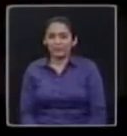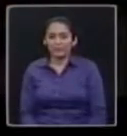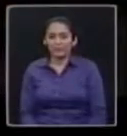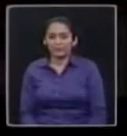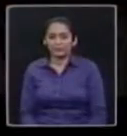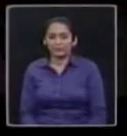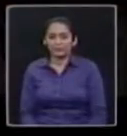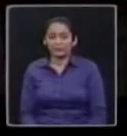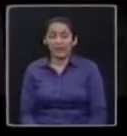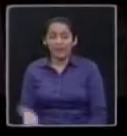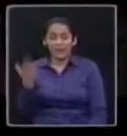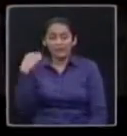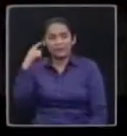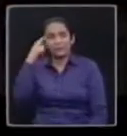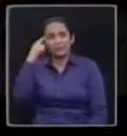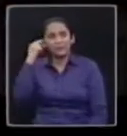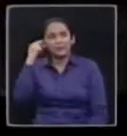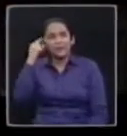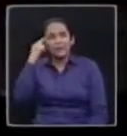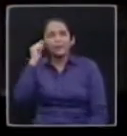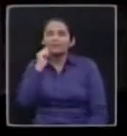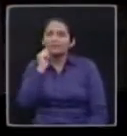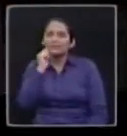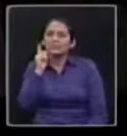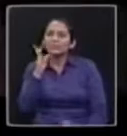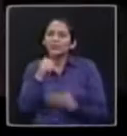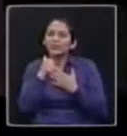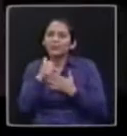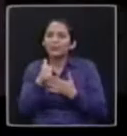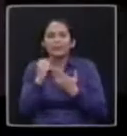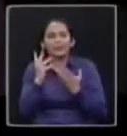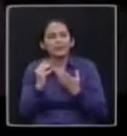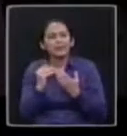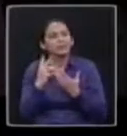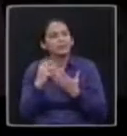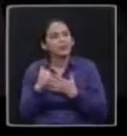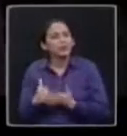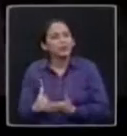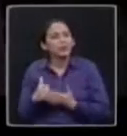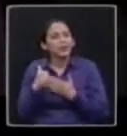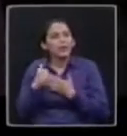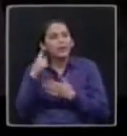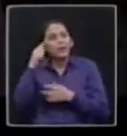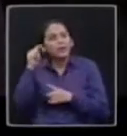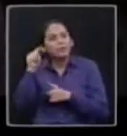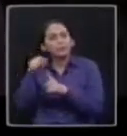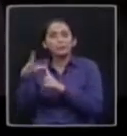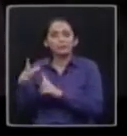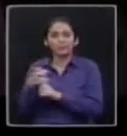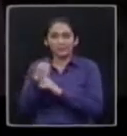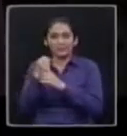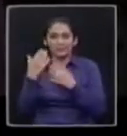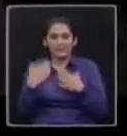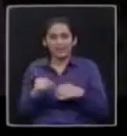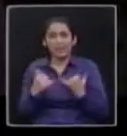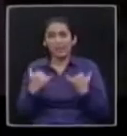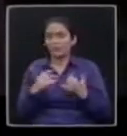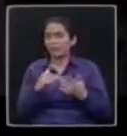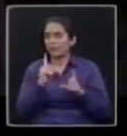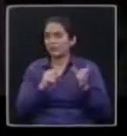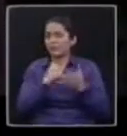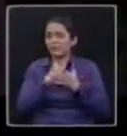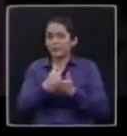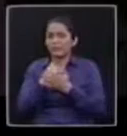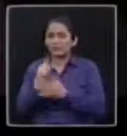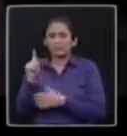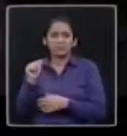hoy podemos decir que es una realidad muy hermosa, que nos ha permitido beneficiar a más de 700 familias. Familias que